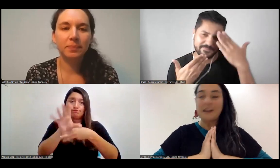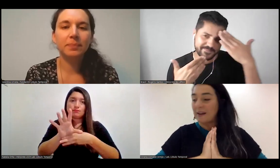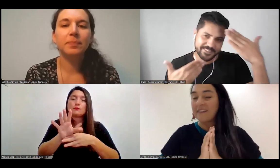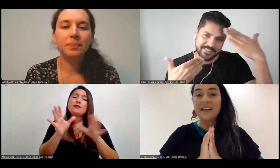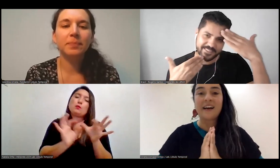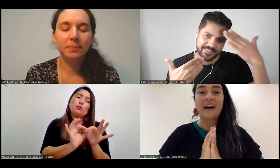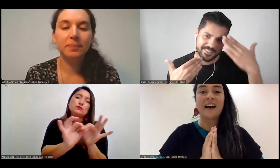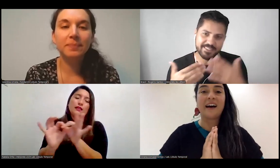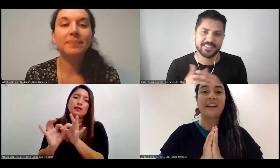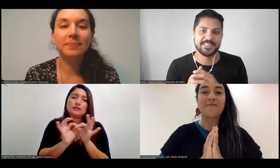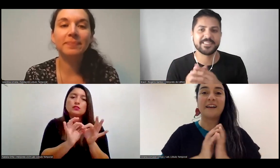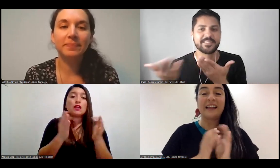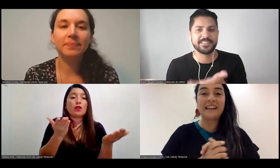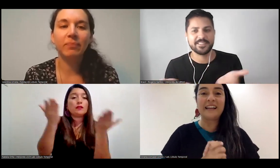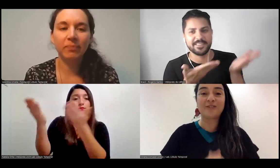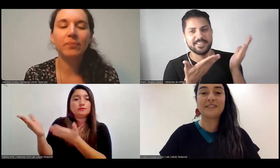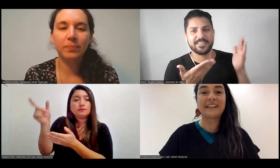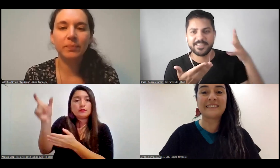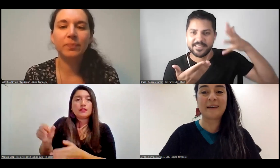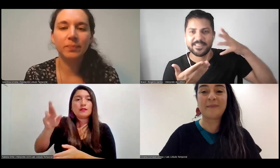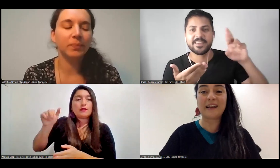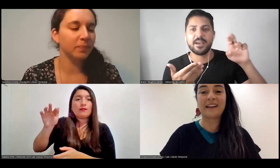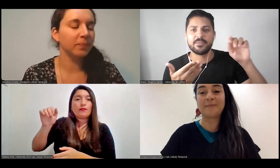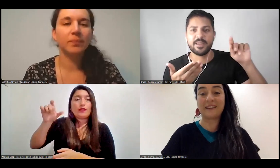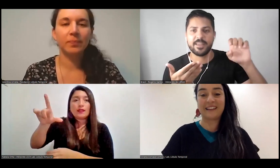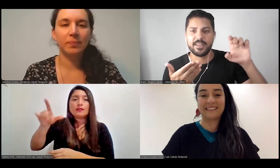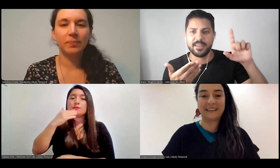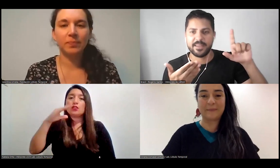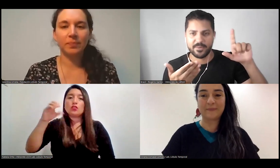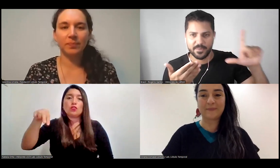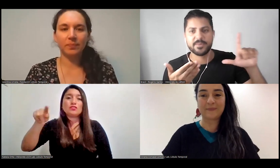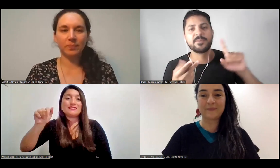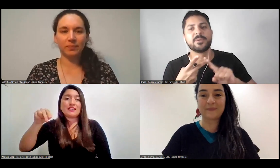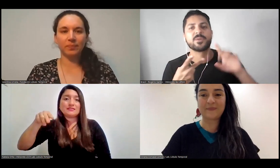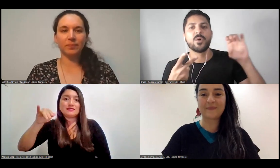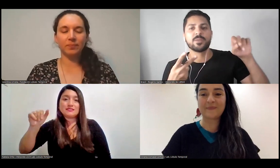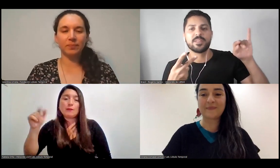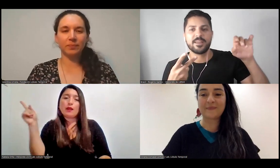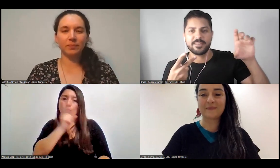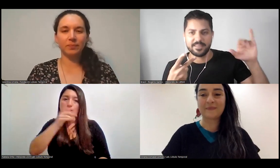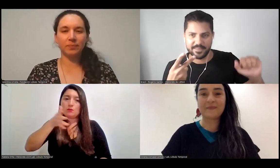favor, doy la palabra a Rafael y a Constanza para las palabras de cierre.